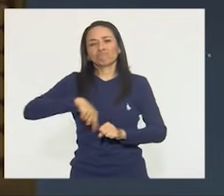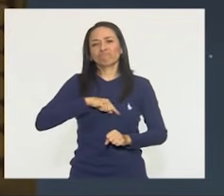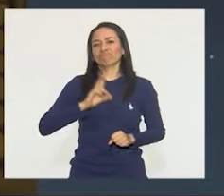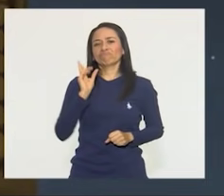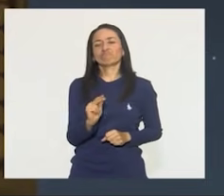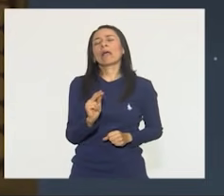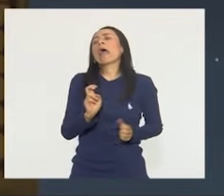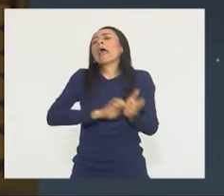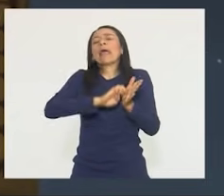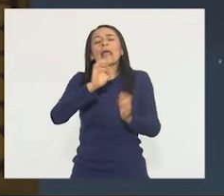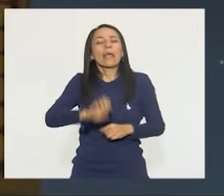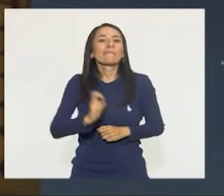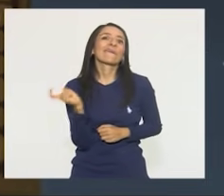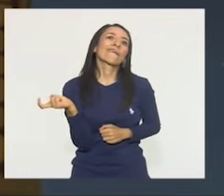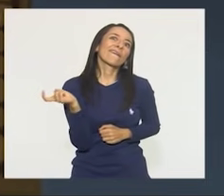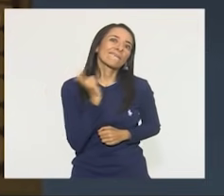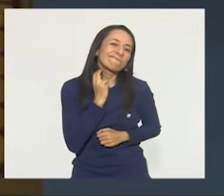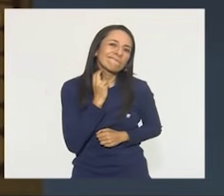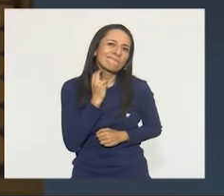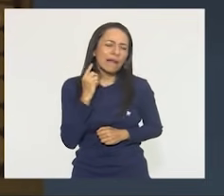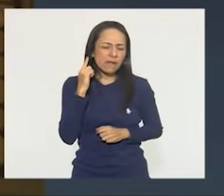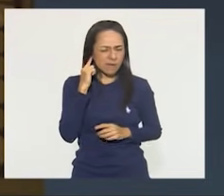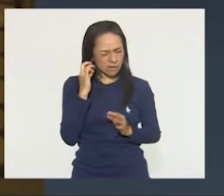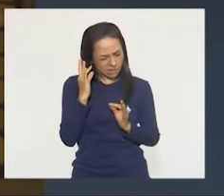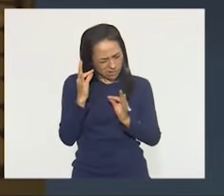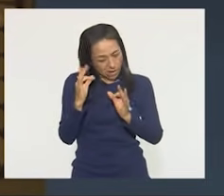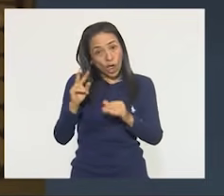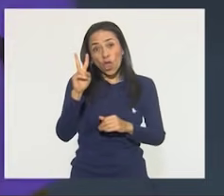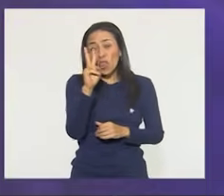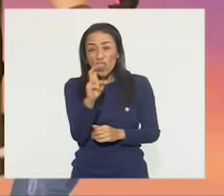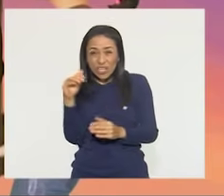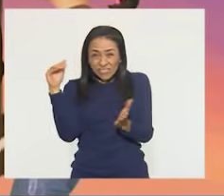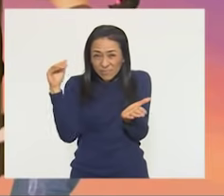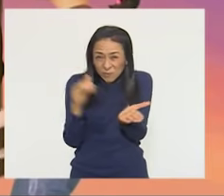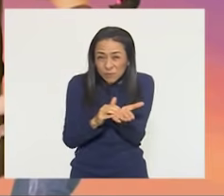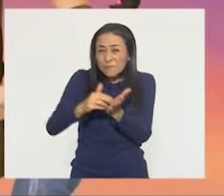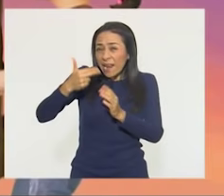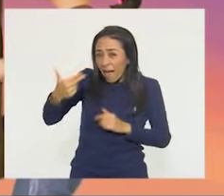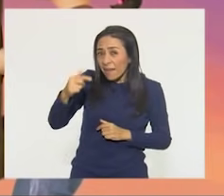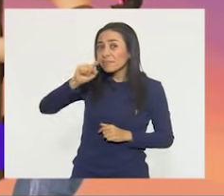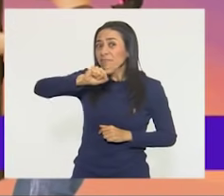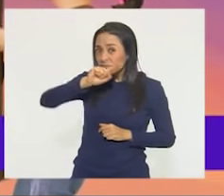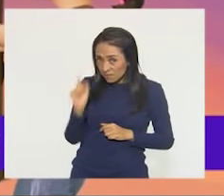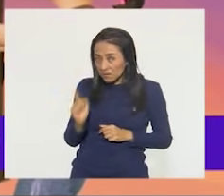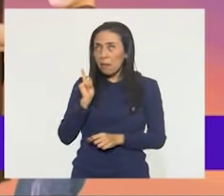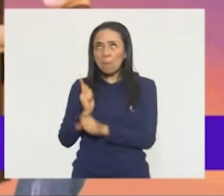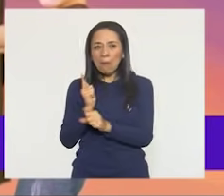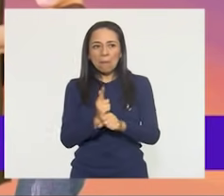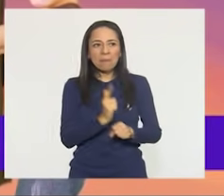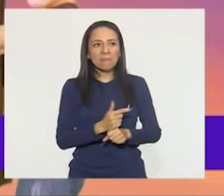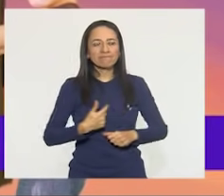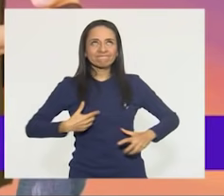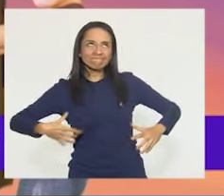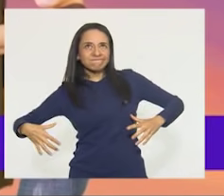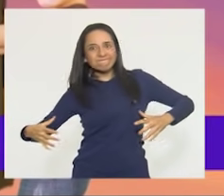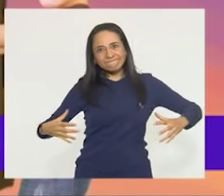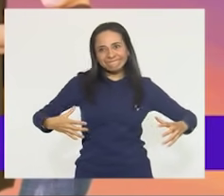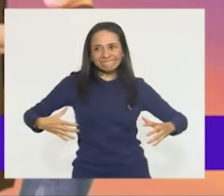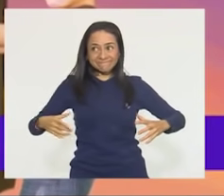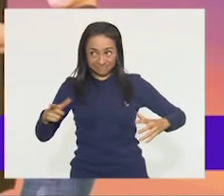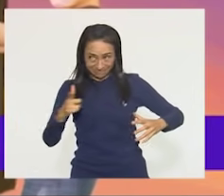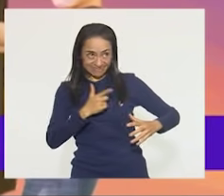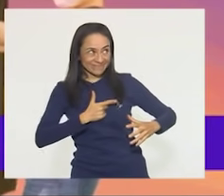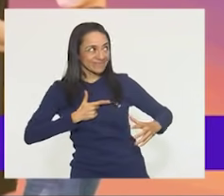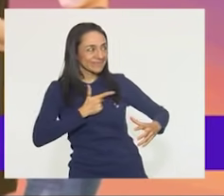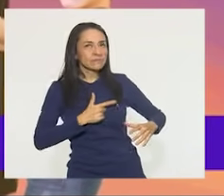por ejemplo, capta sonidos de hasta 200.000 hercios. ¿Te gusta cómo sueno? ¡Sí! Cada